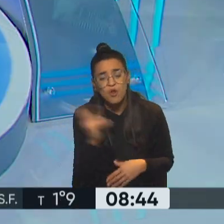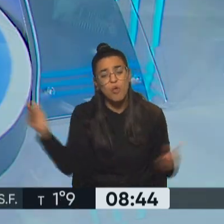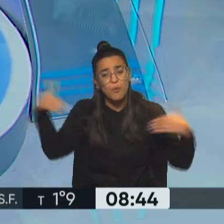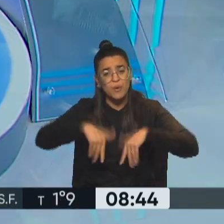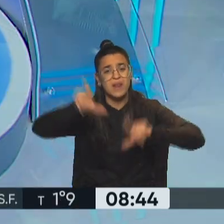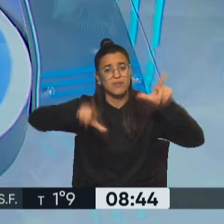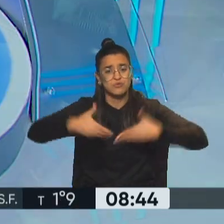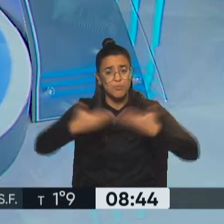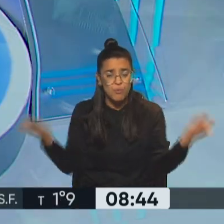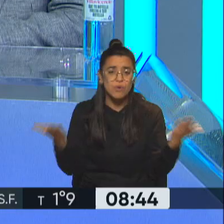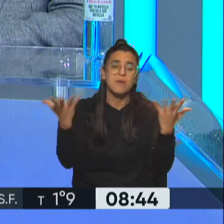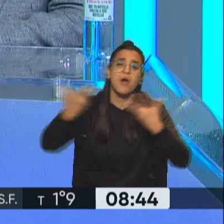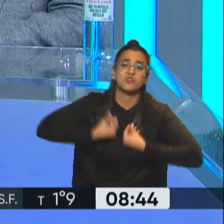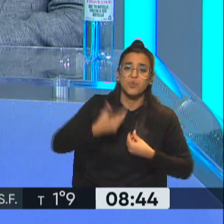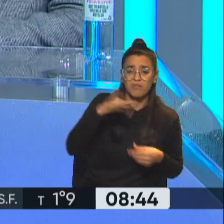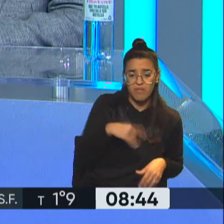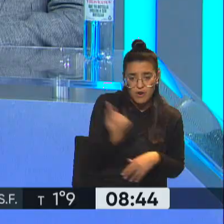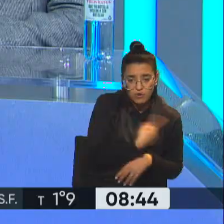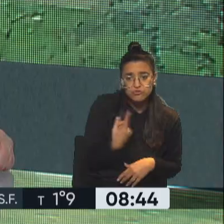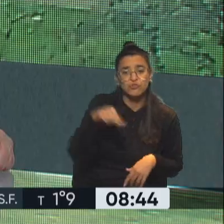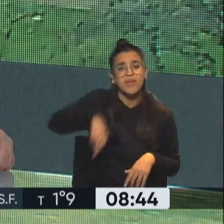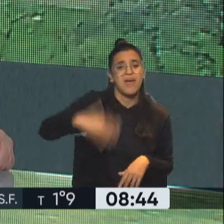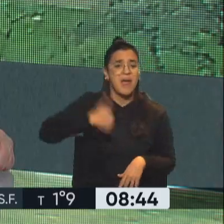acá a la televisión pública, por ayudarnos a entender un poquito esta